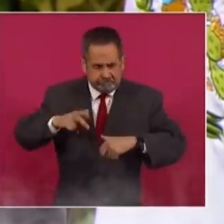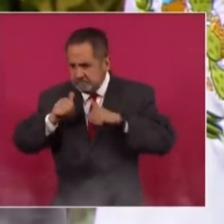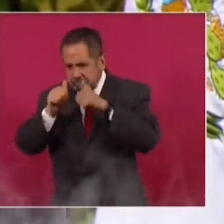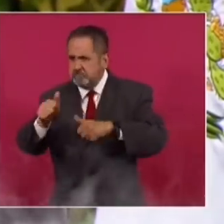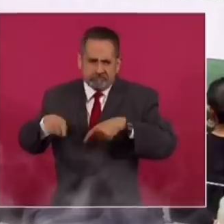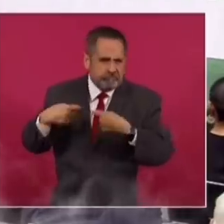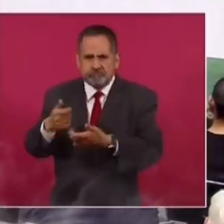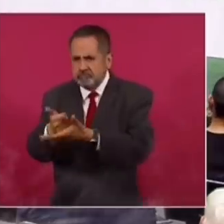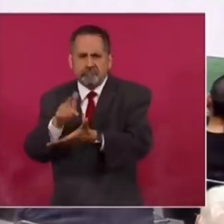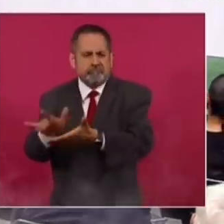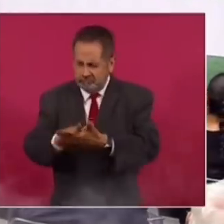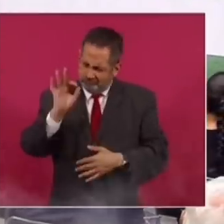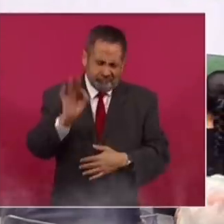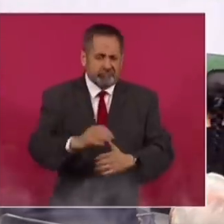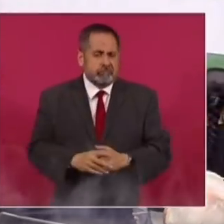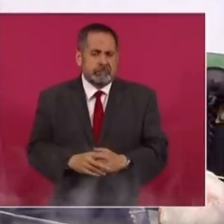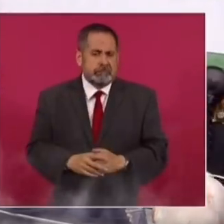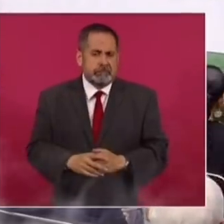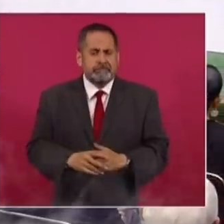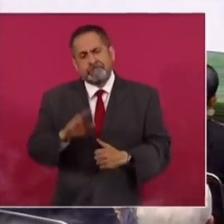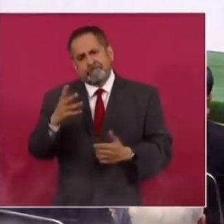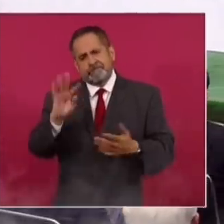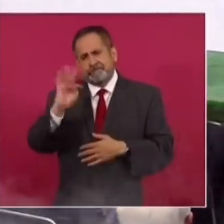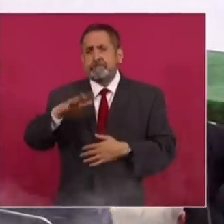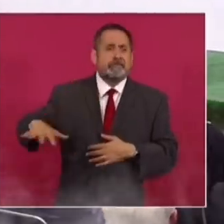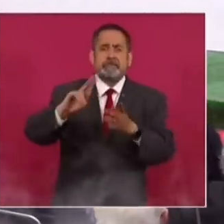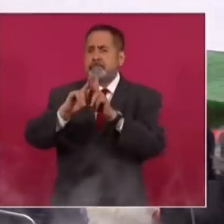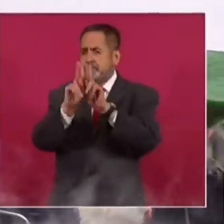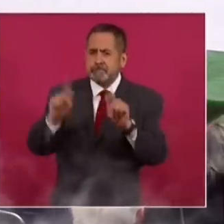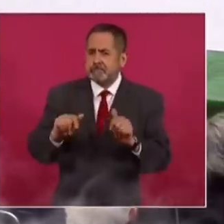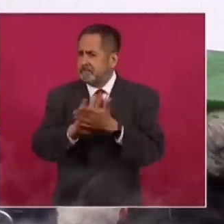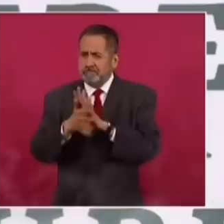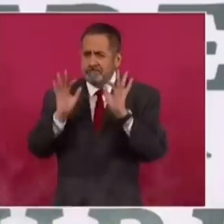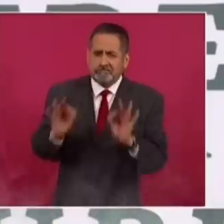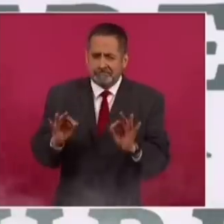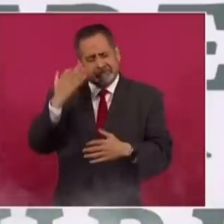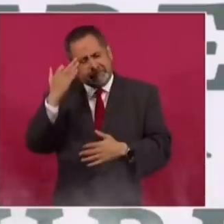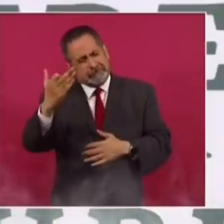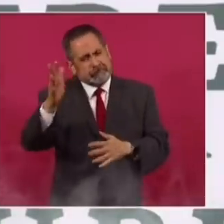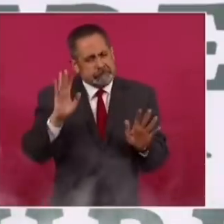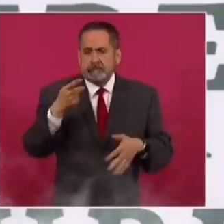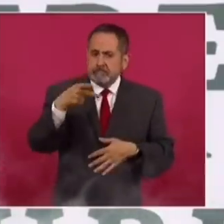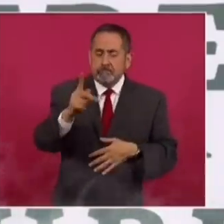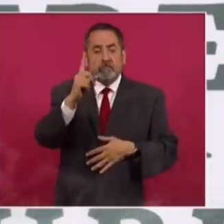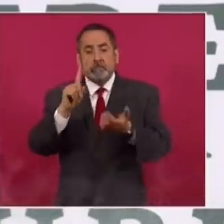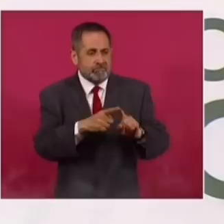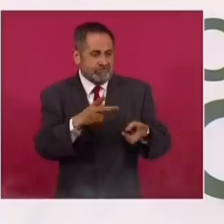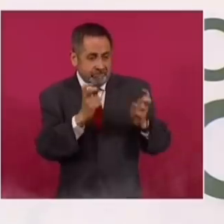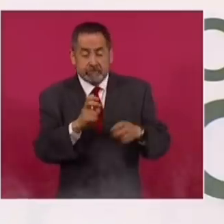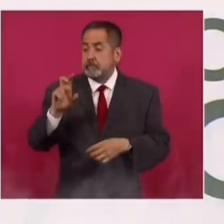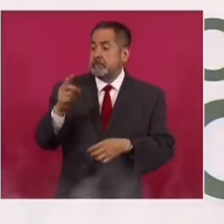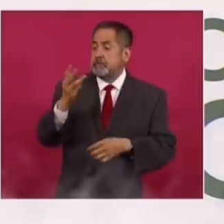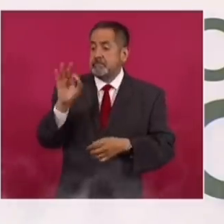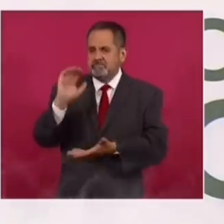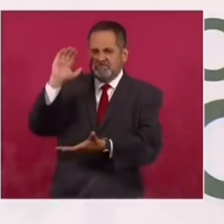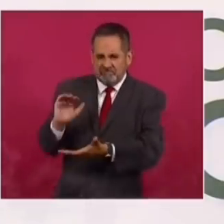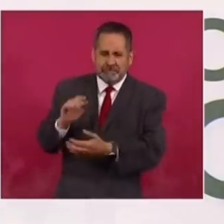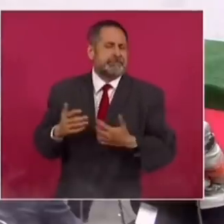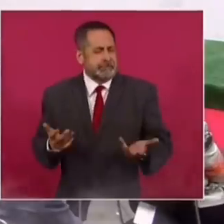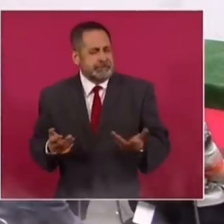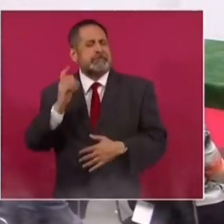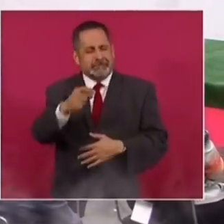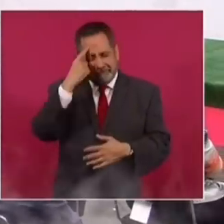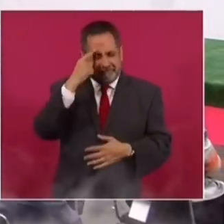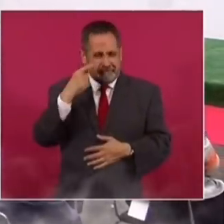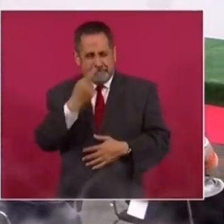pueblo podrá llevarnos más tiempo pacificar el país pero la fórmula más segura es atender el fondo en suma de 12